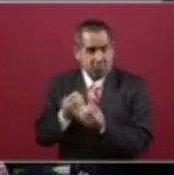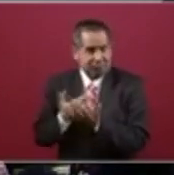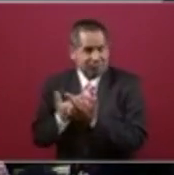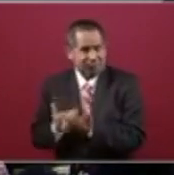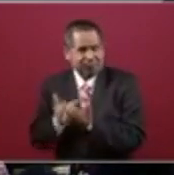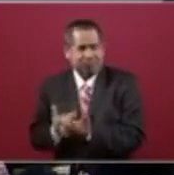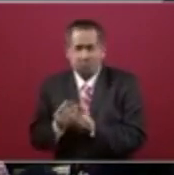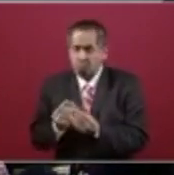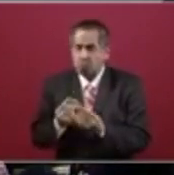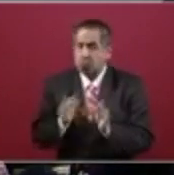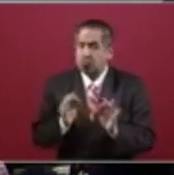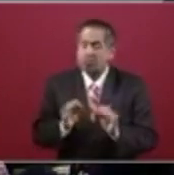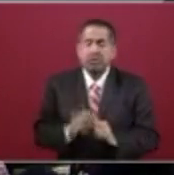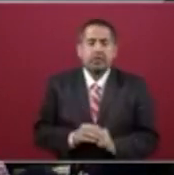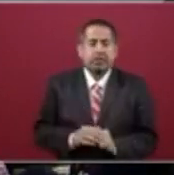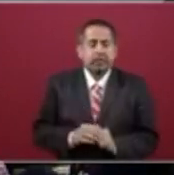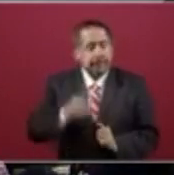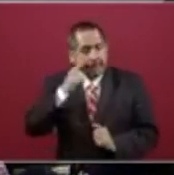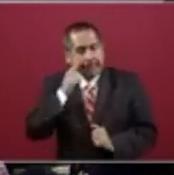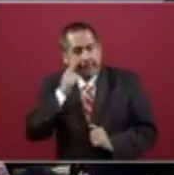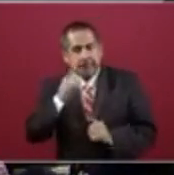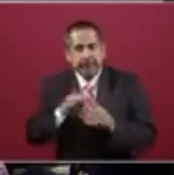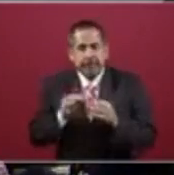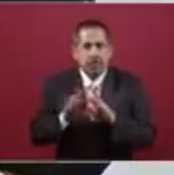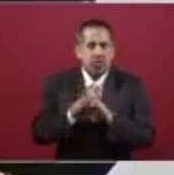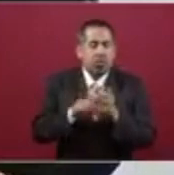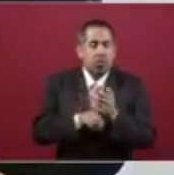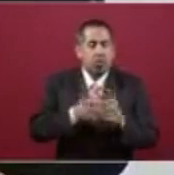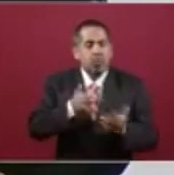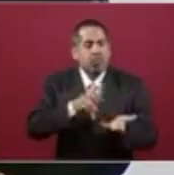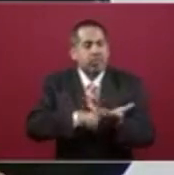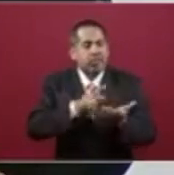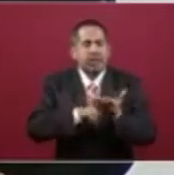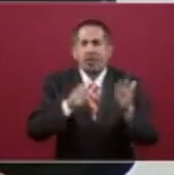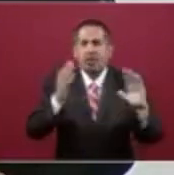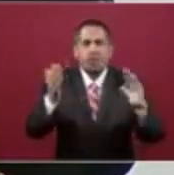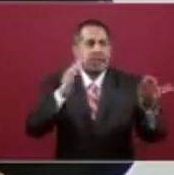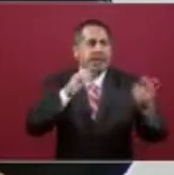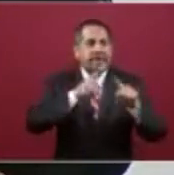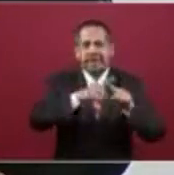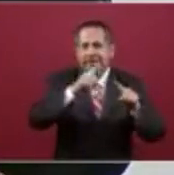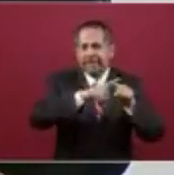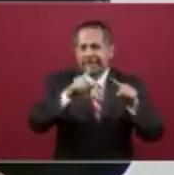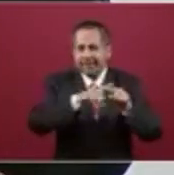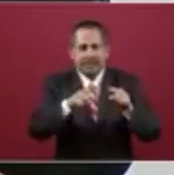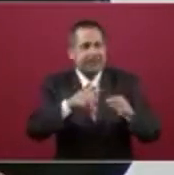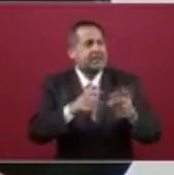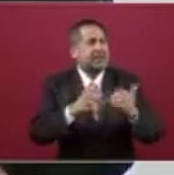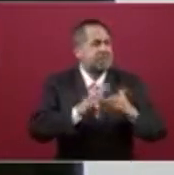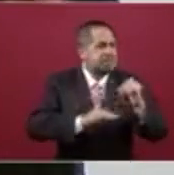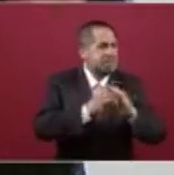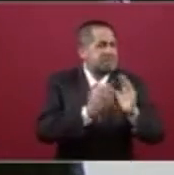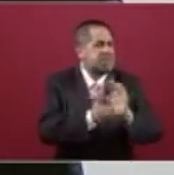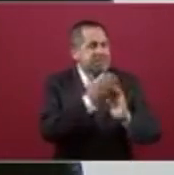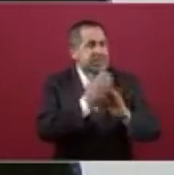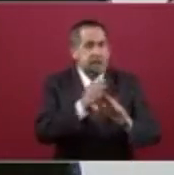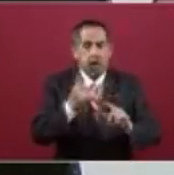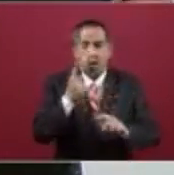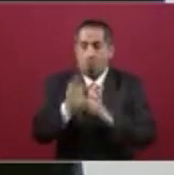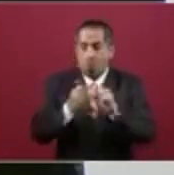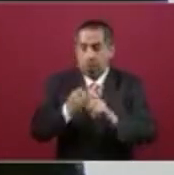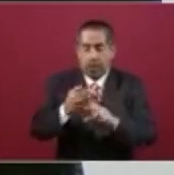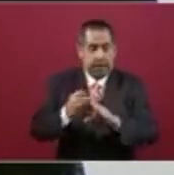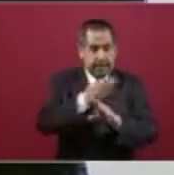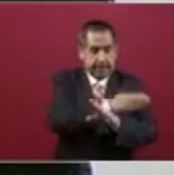porque primero estamos tomando en cuenta los precios de referencia de este tipo de obras del año pasado,